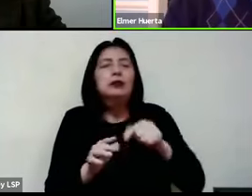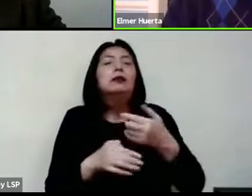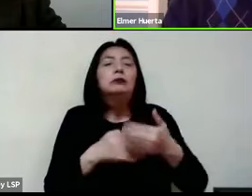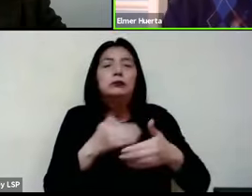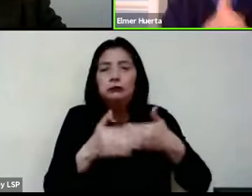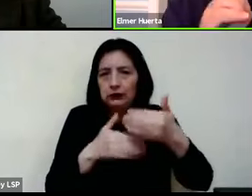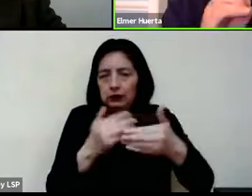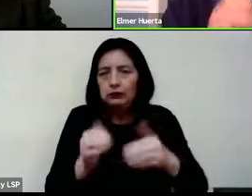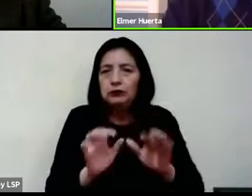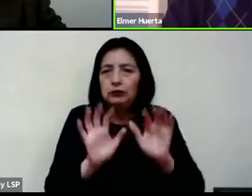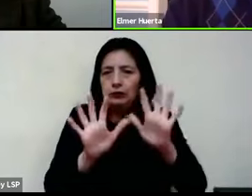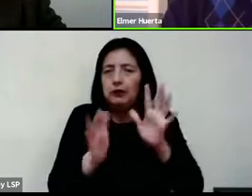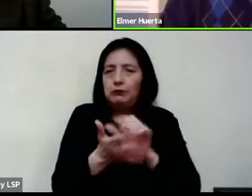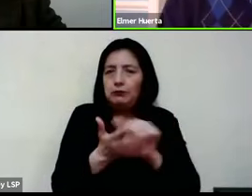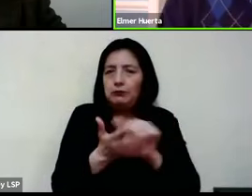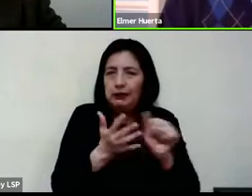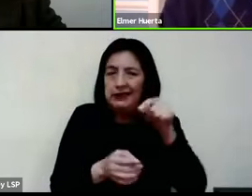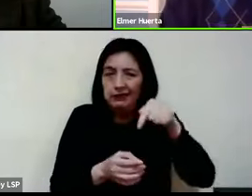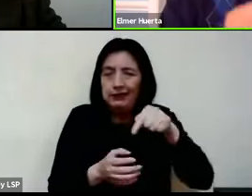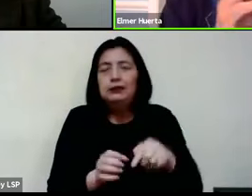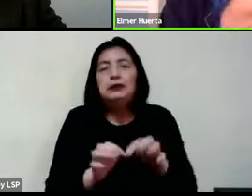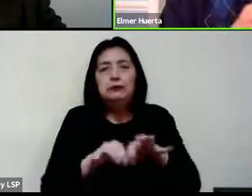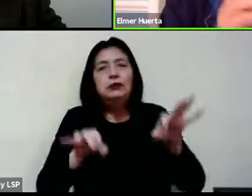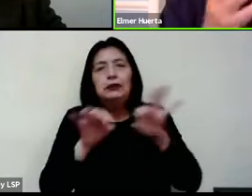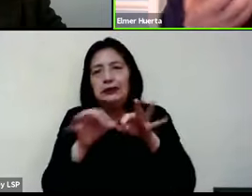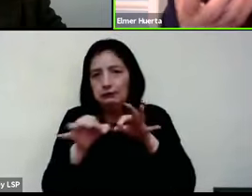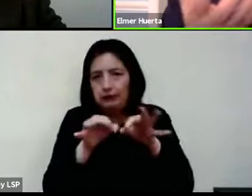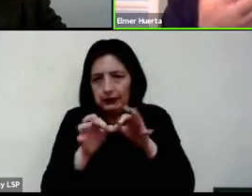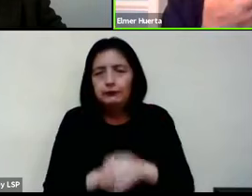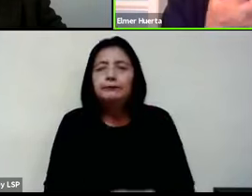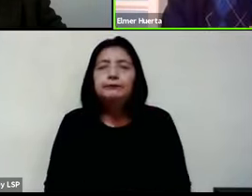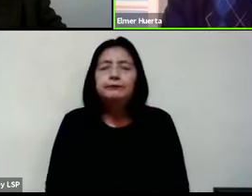meses. Y aquí es un punto importante.